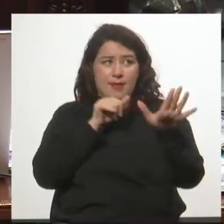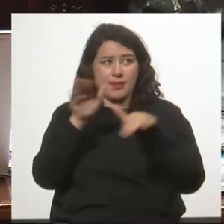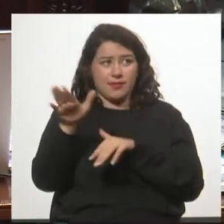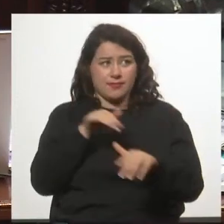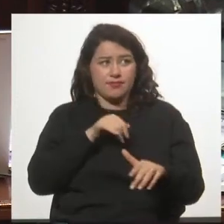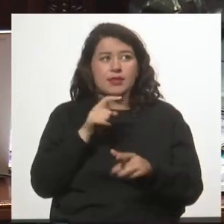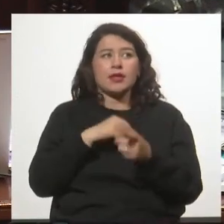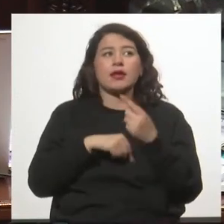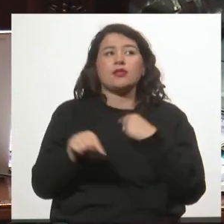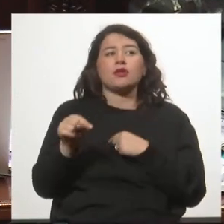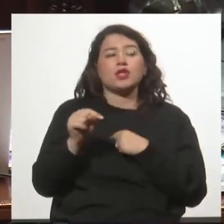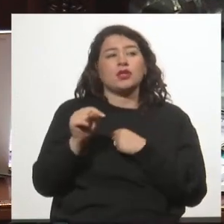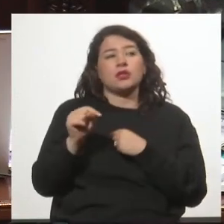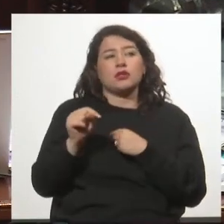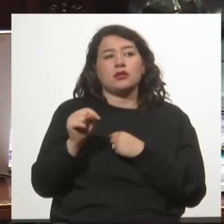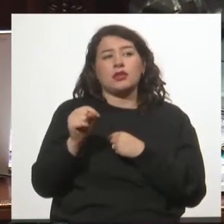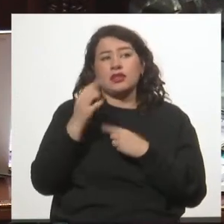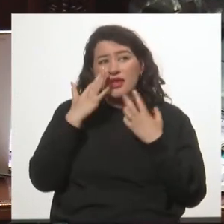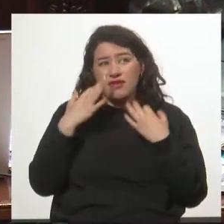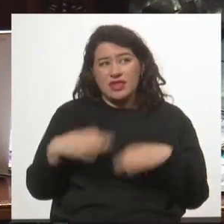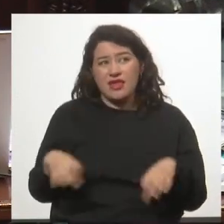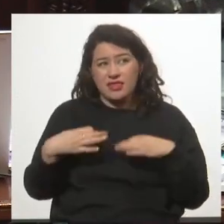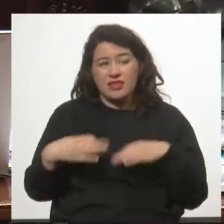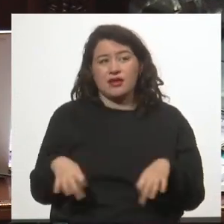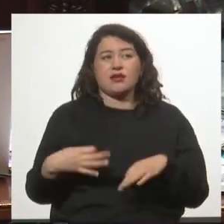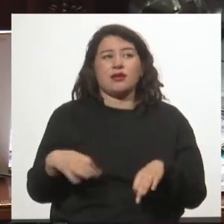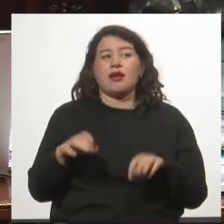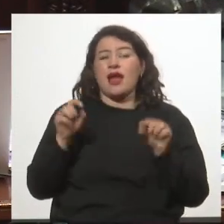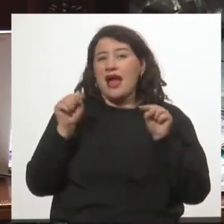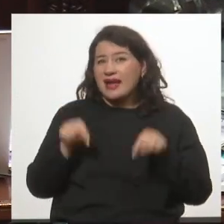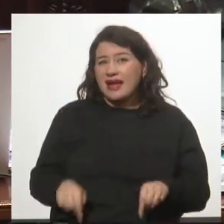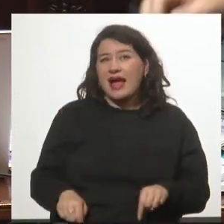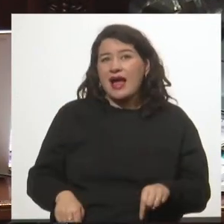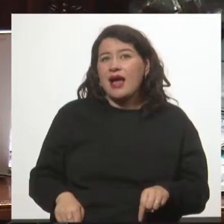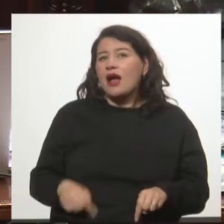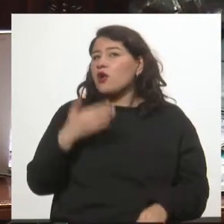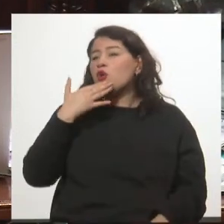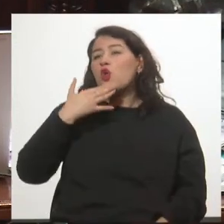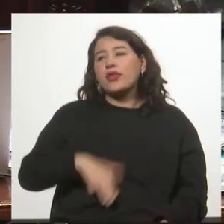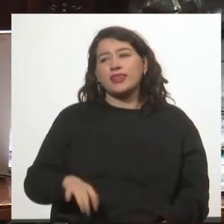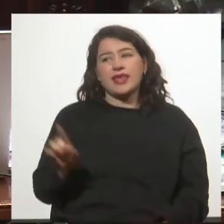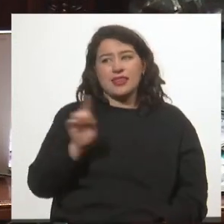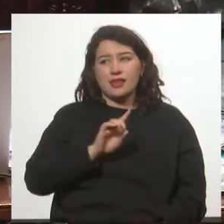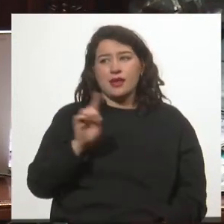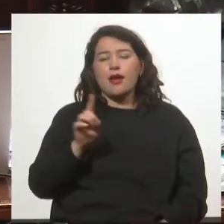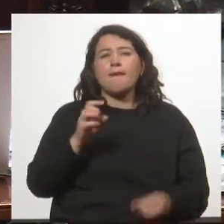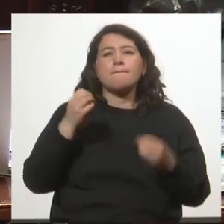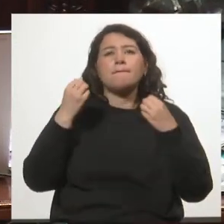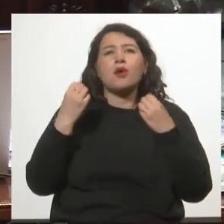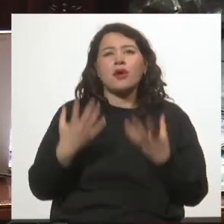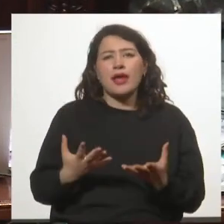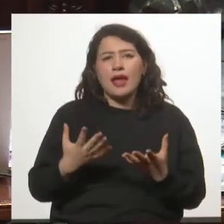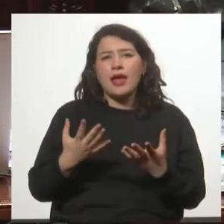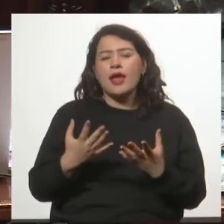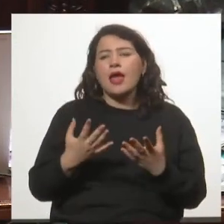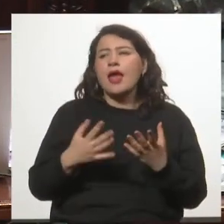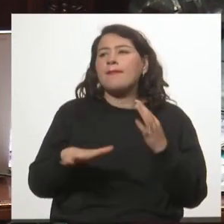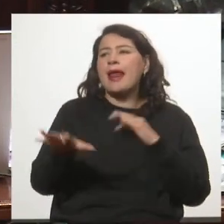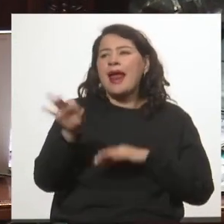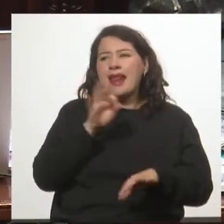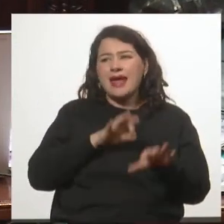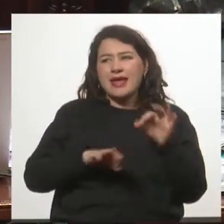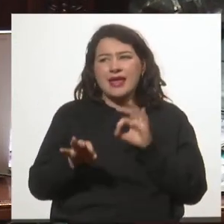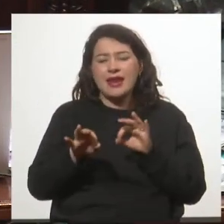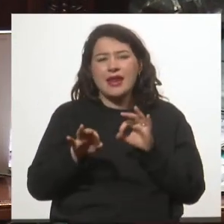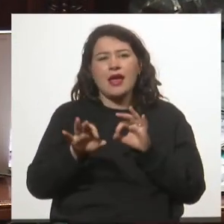entonces realmente aquí no está y no se entiende porque para seleccionar la obra